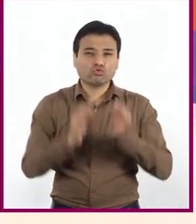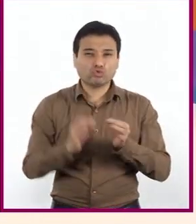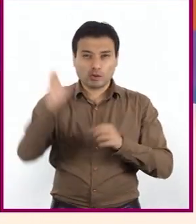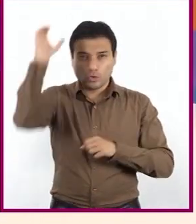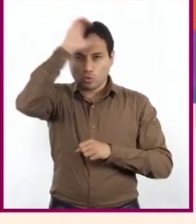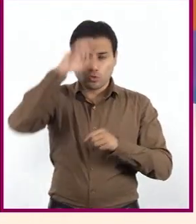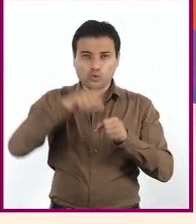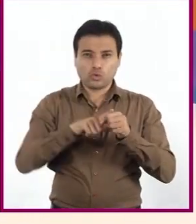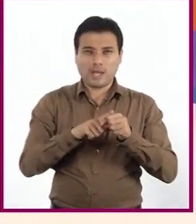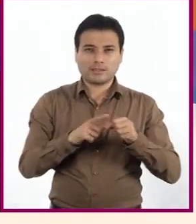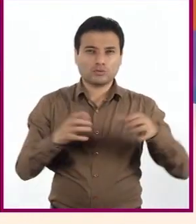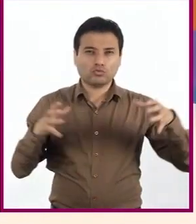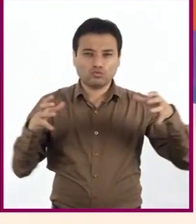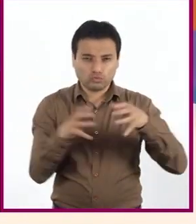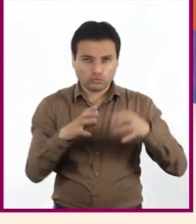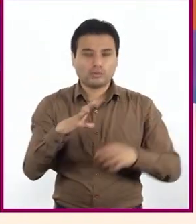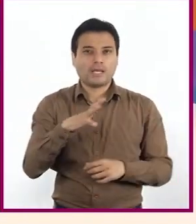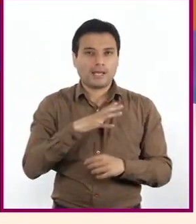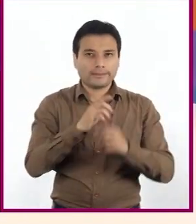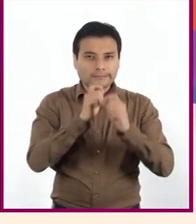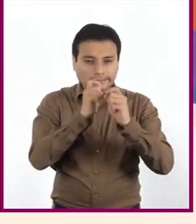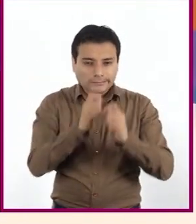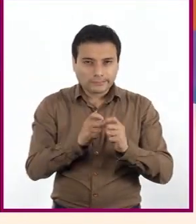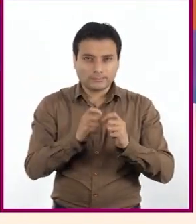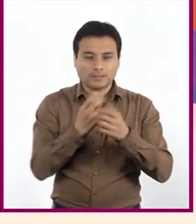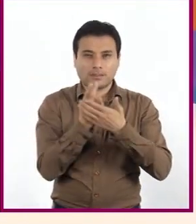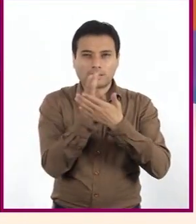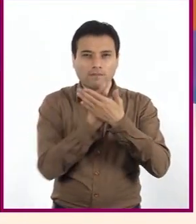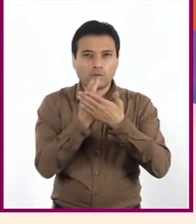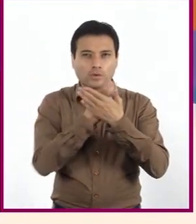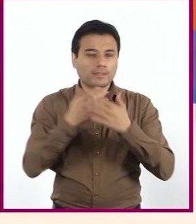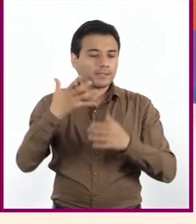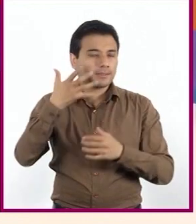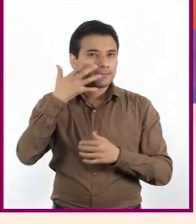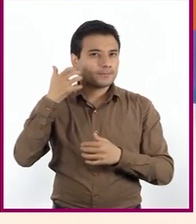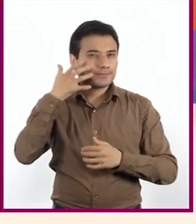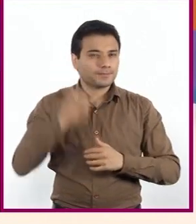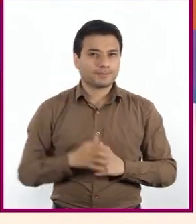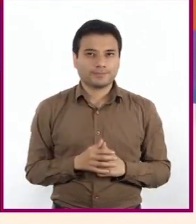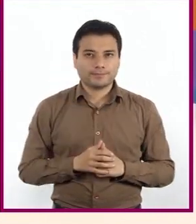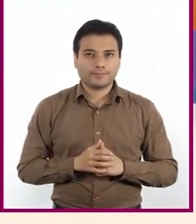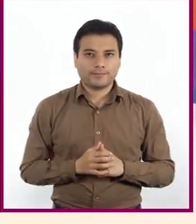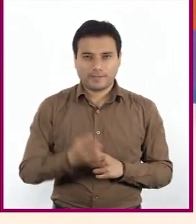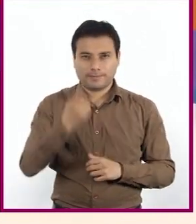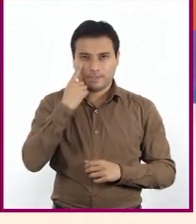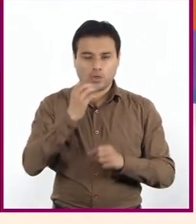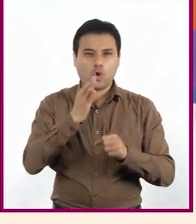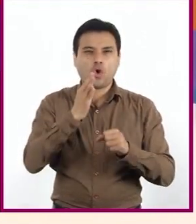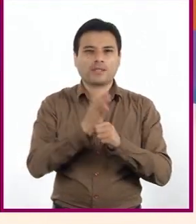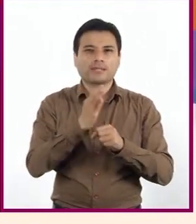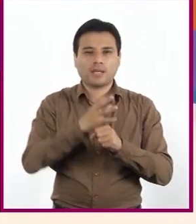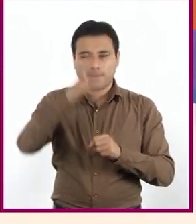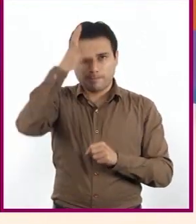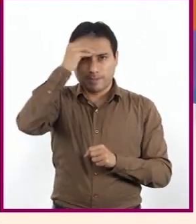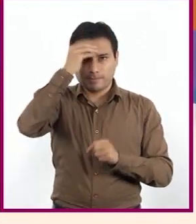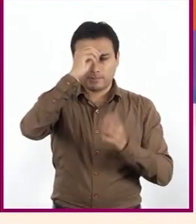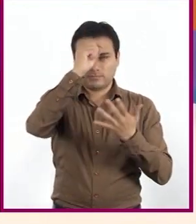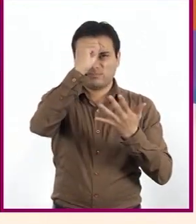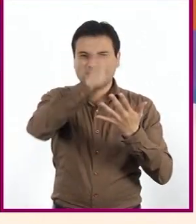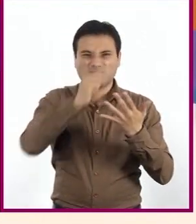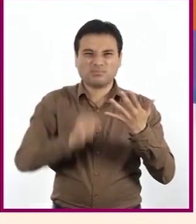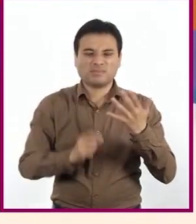representaciones iconográficas de felinos. Bueno, ahora hagamos un resumen de lo que hemos visto en la